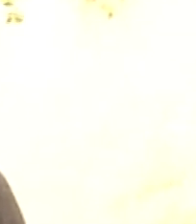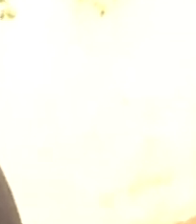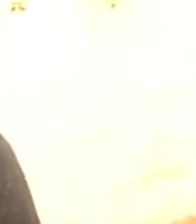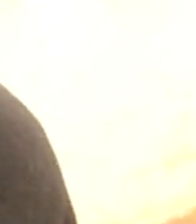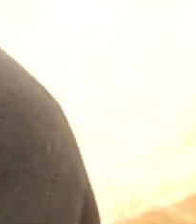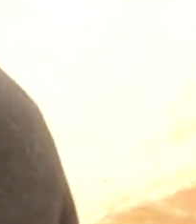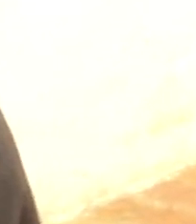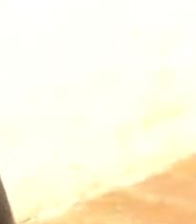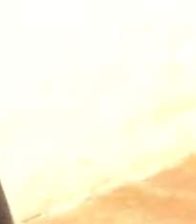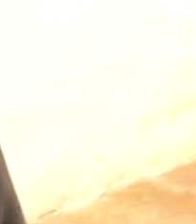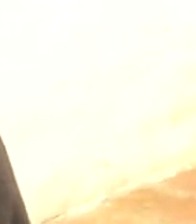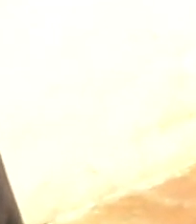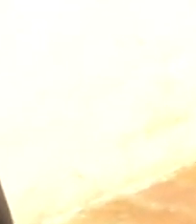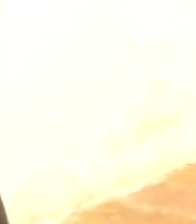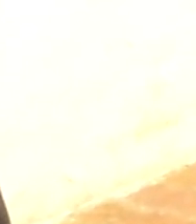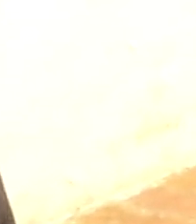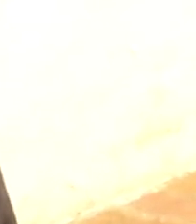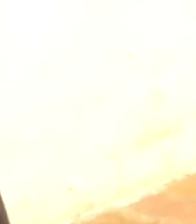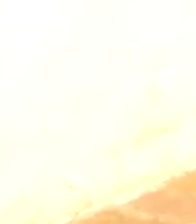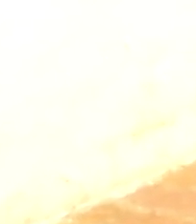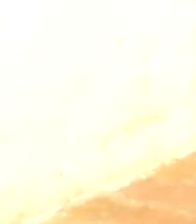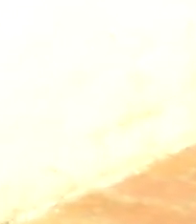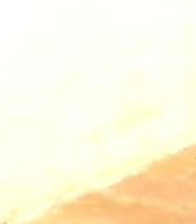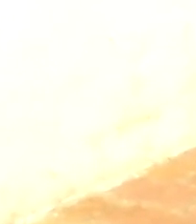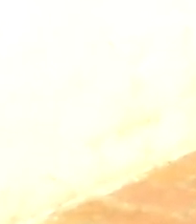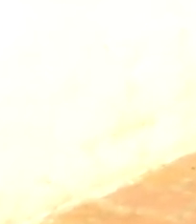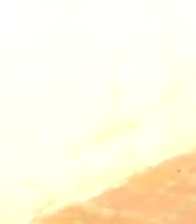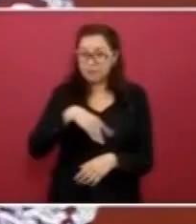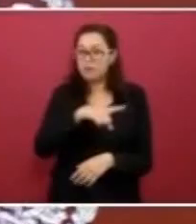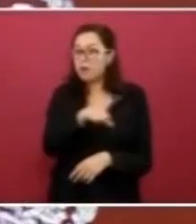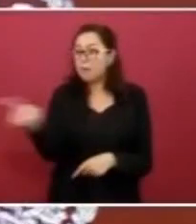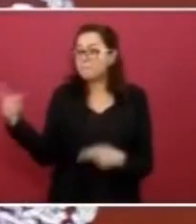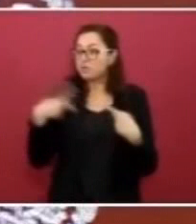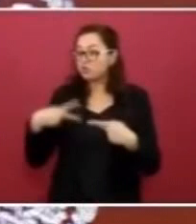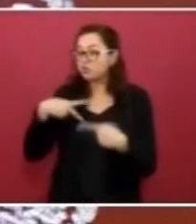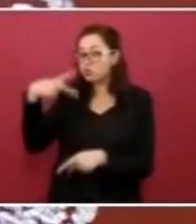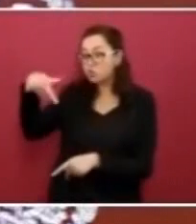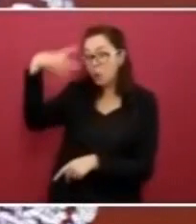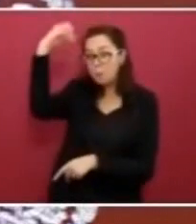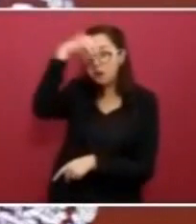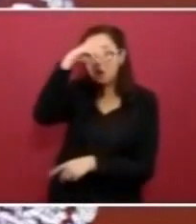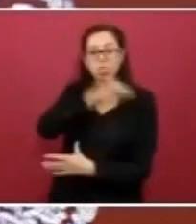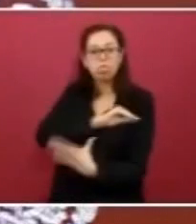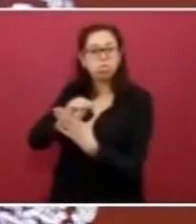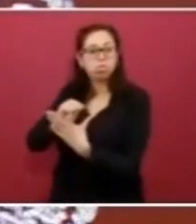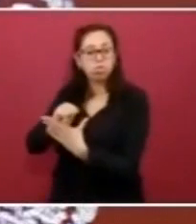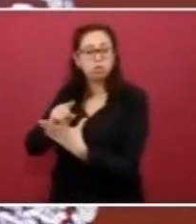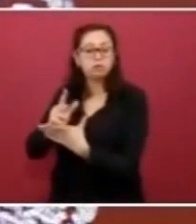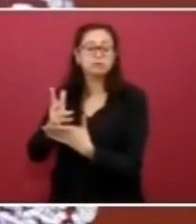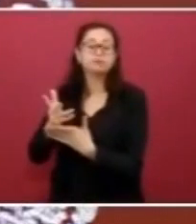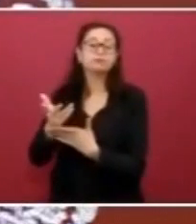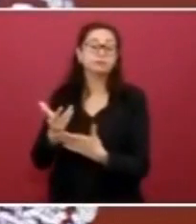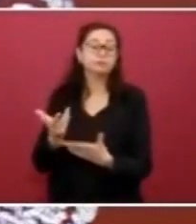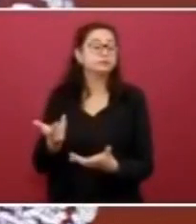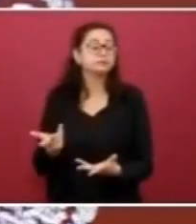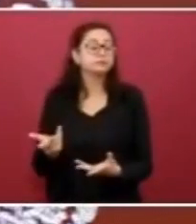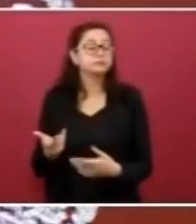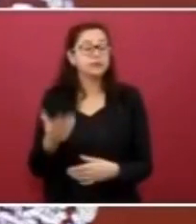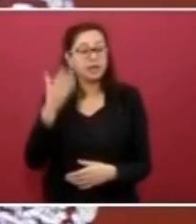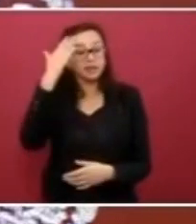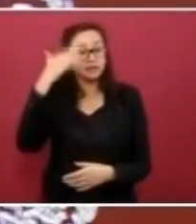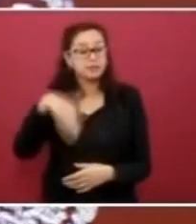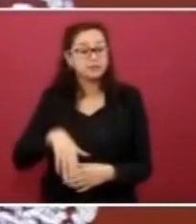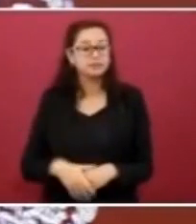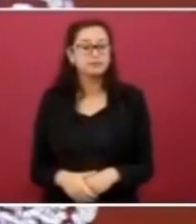cuenta a puerta cerrada o si nos van a invitar pues bien en la conmemoración con el ejército y